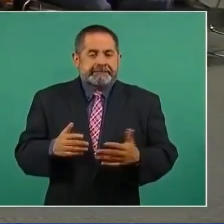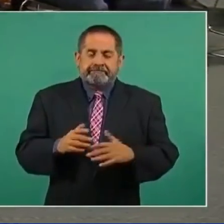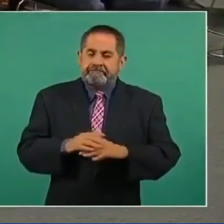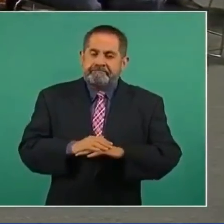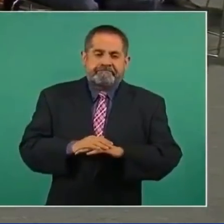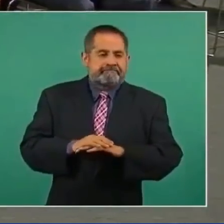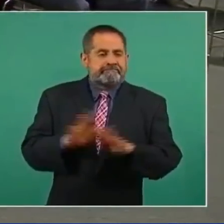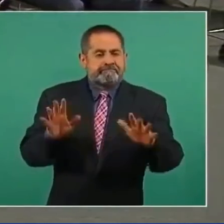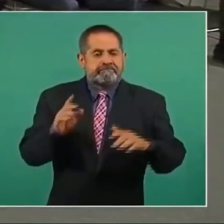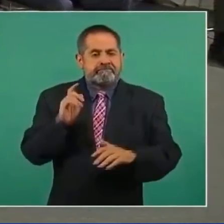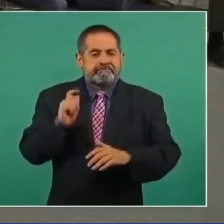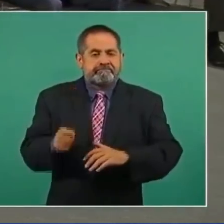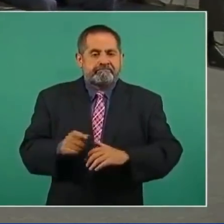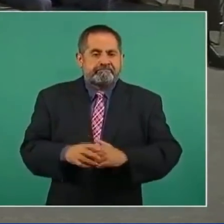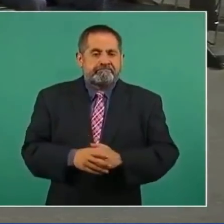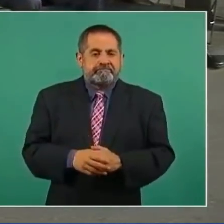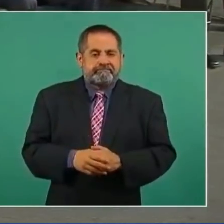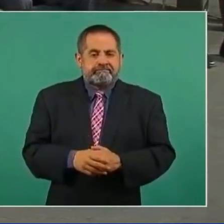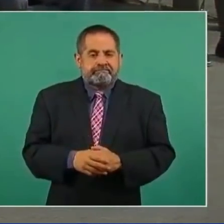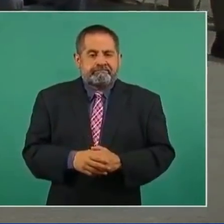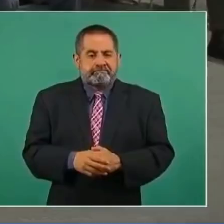hubo